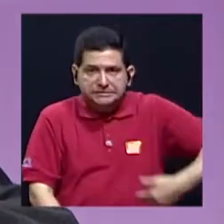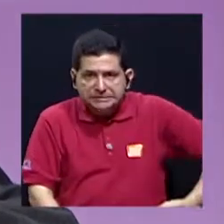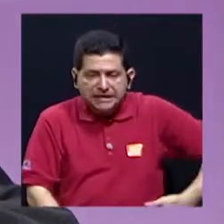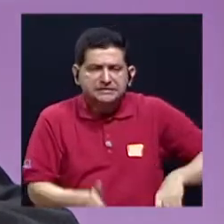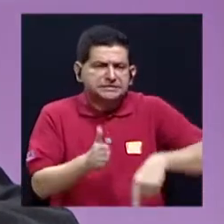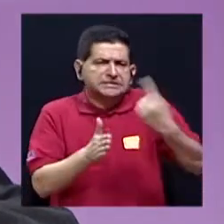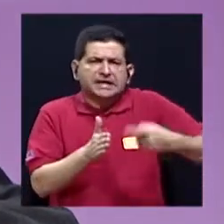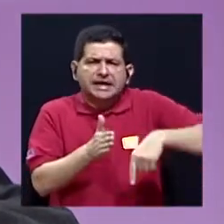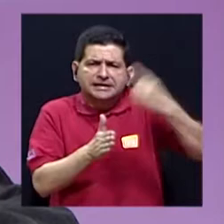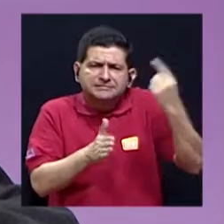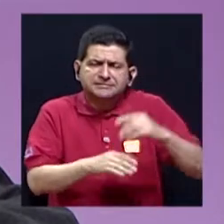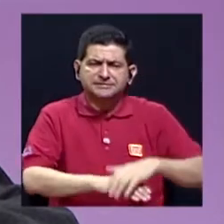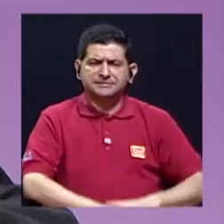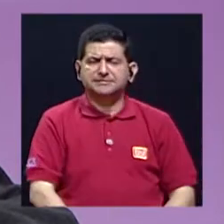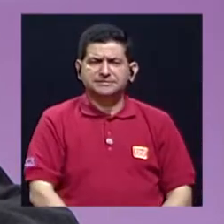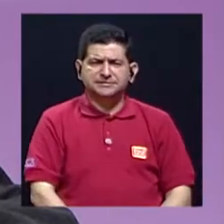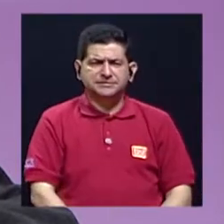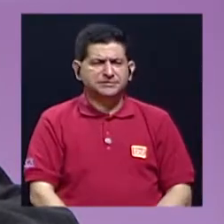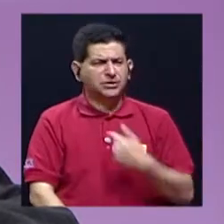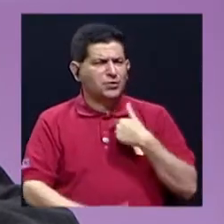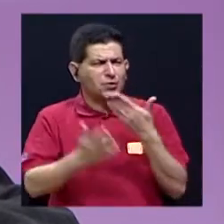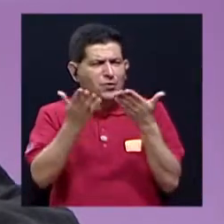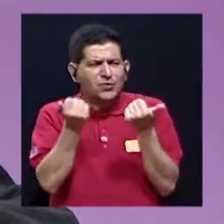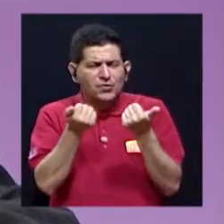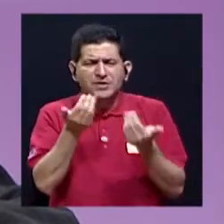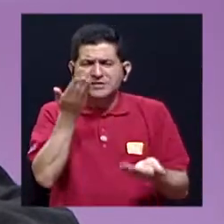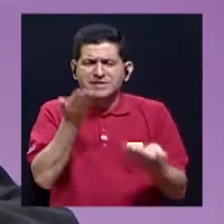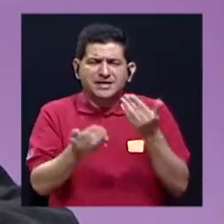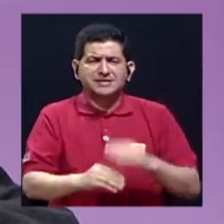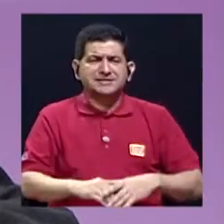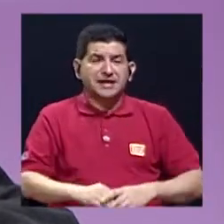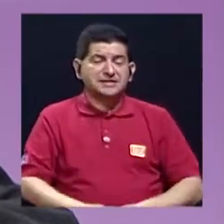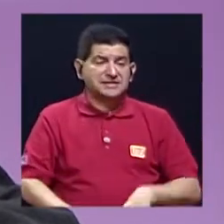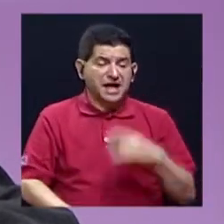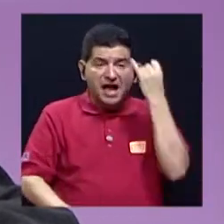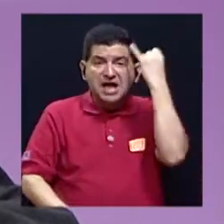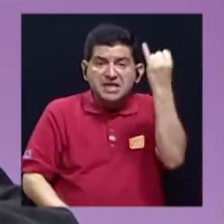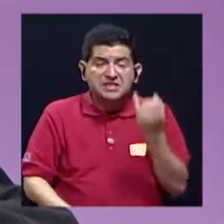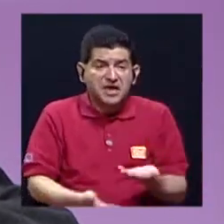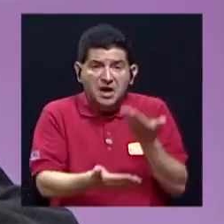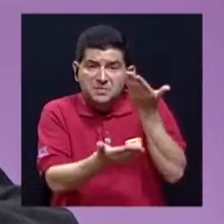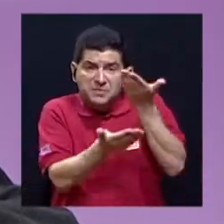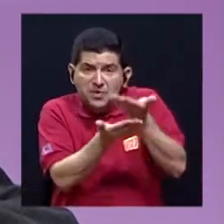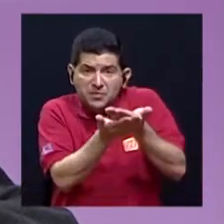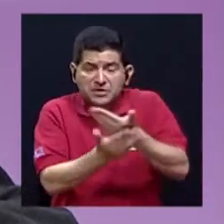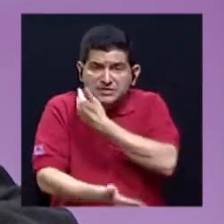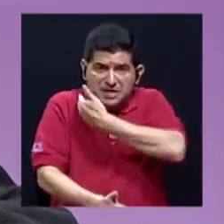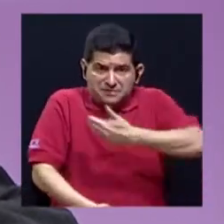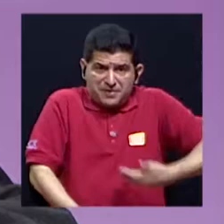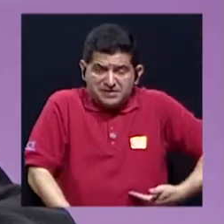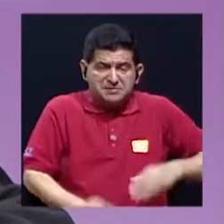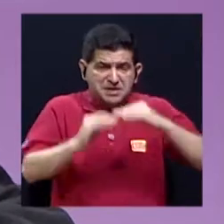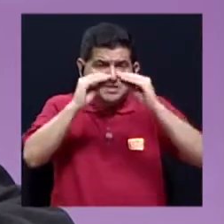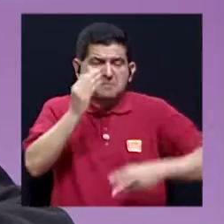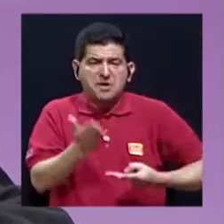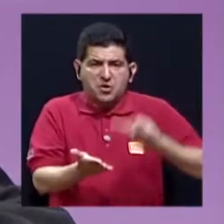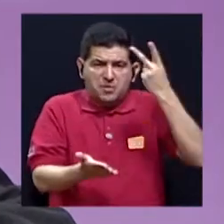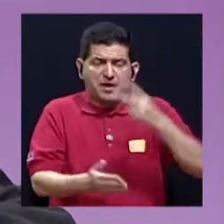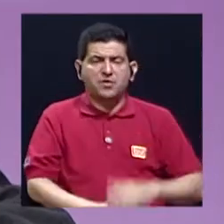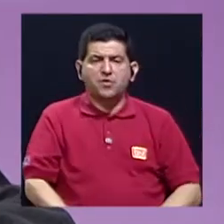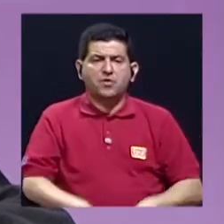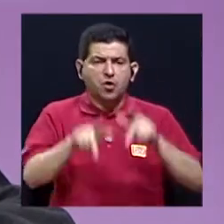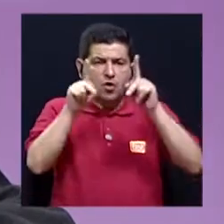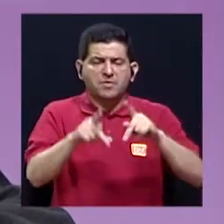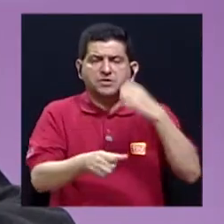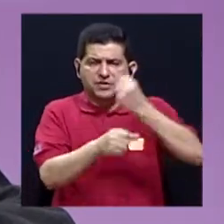en algunas ocasiones se quiere desvalorizar las propuestas que haga la Presidenta del Consejo o la Regidora